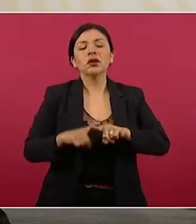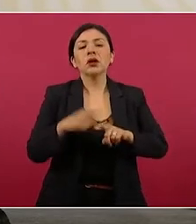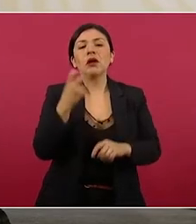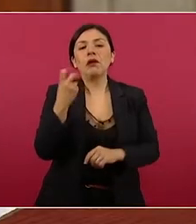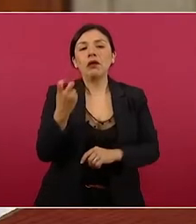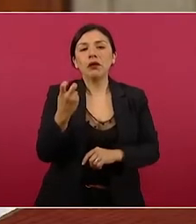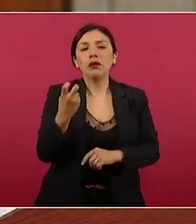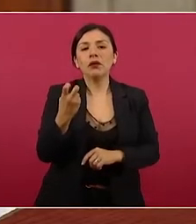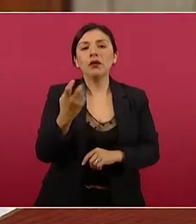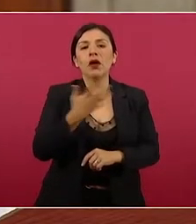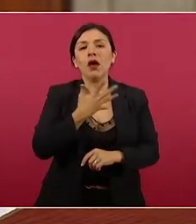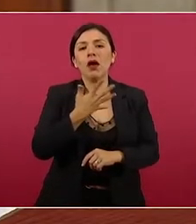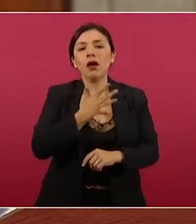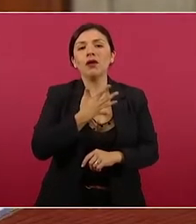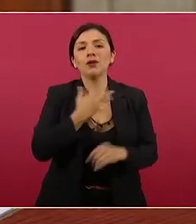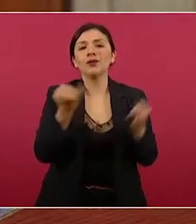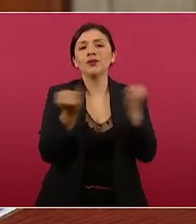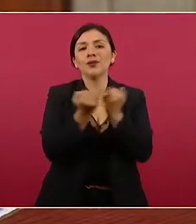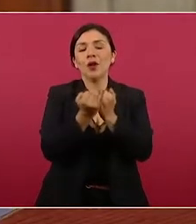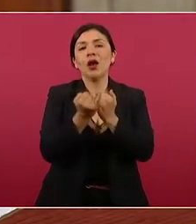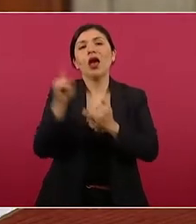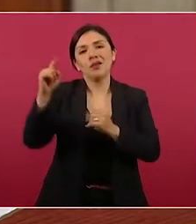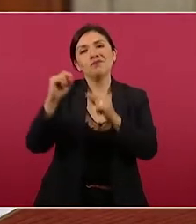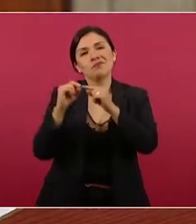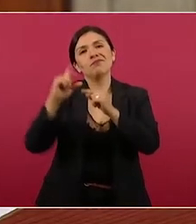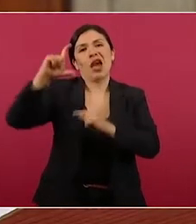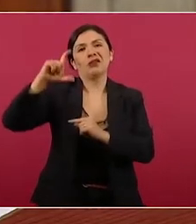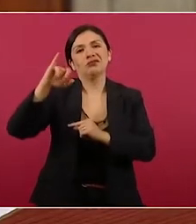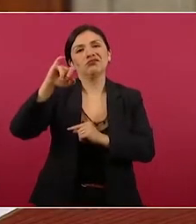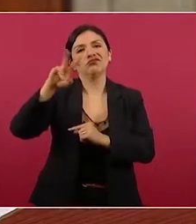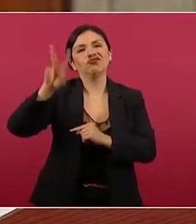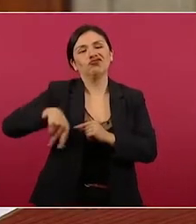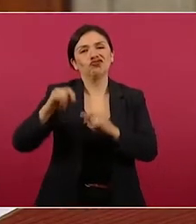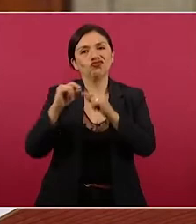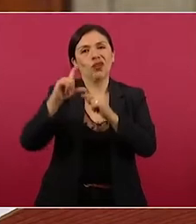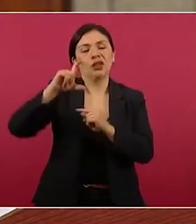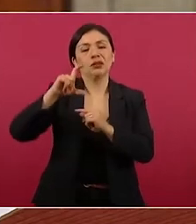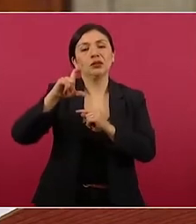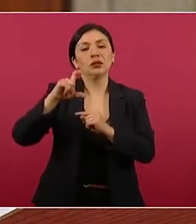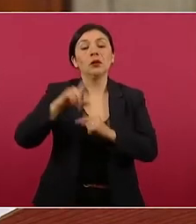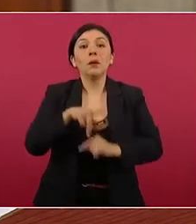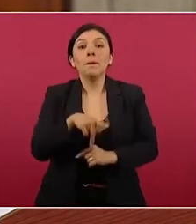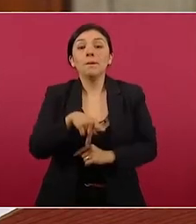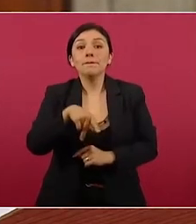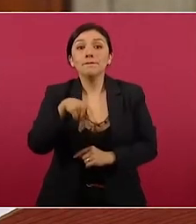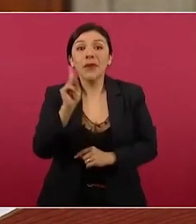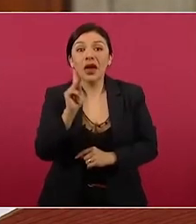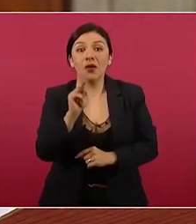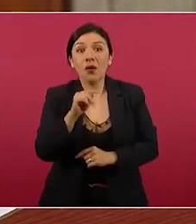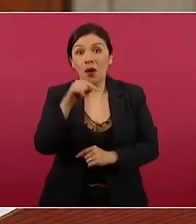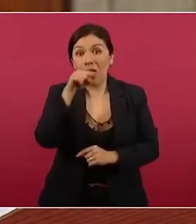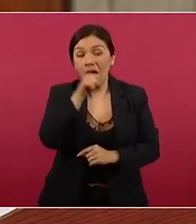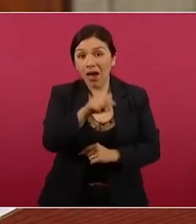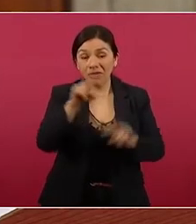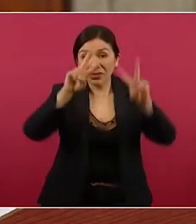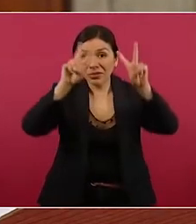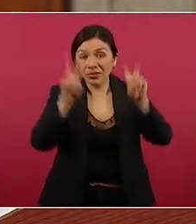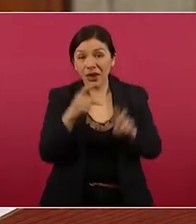artículos, sí, ellos están arriba, pero nosotros tenemos